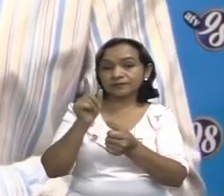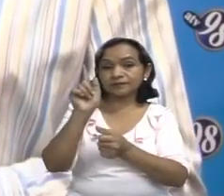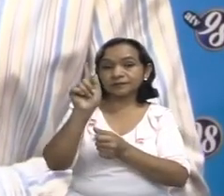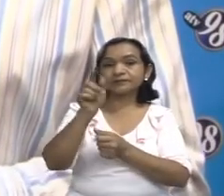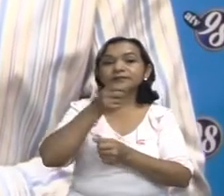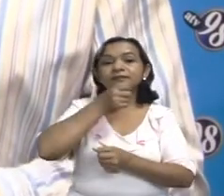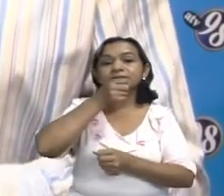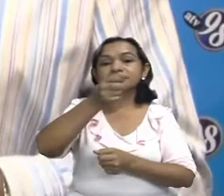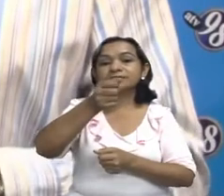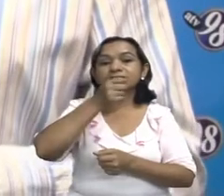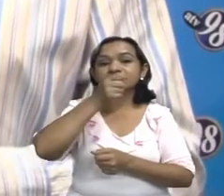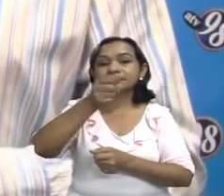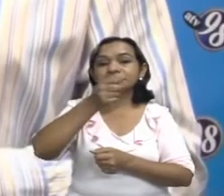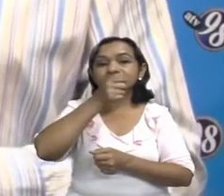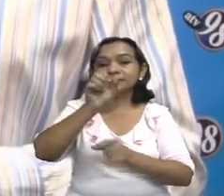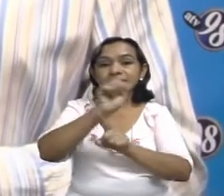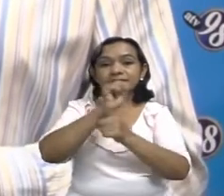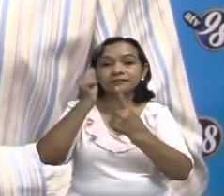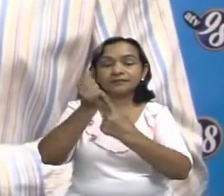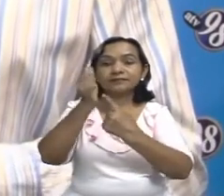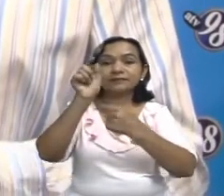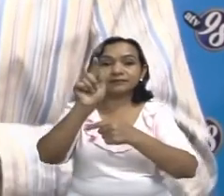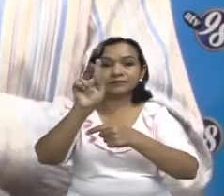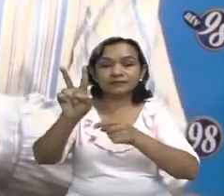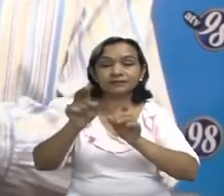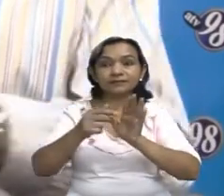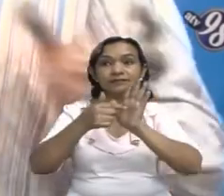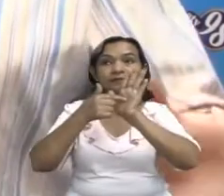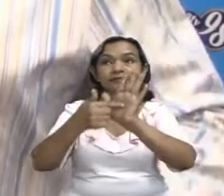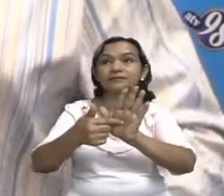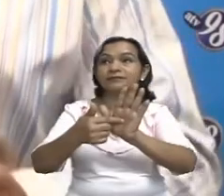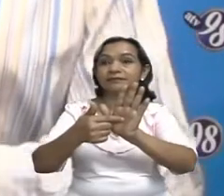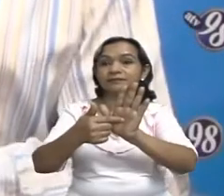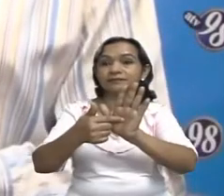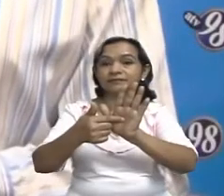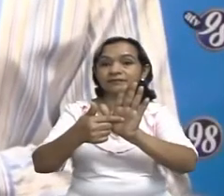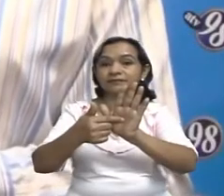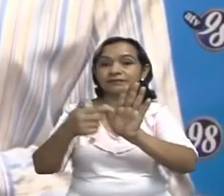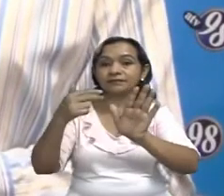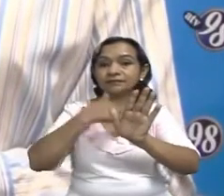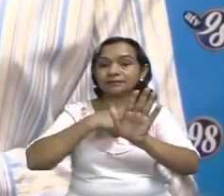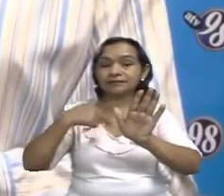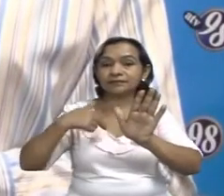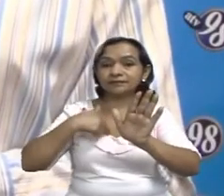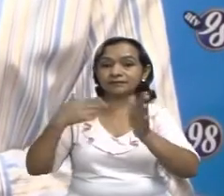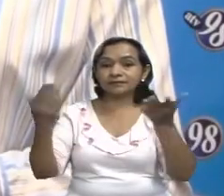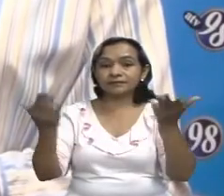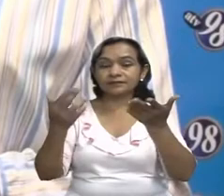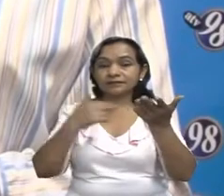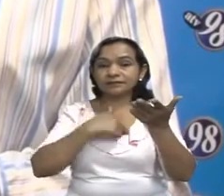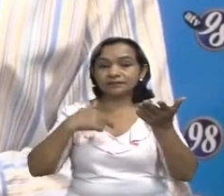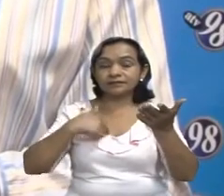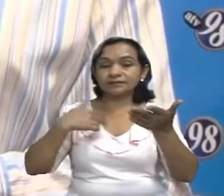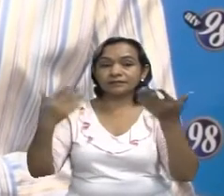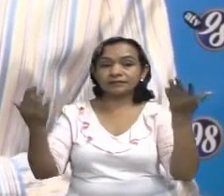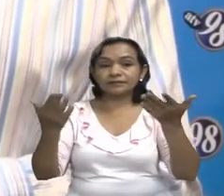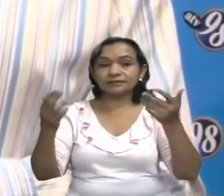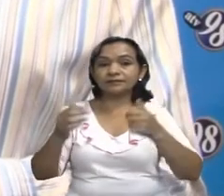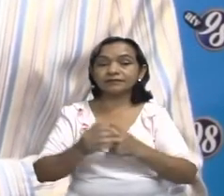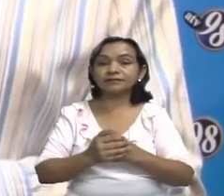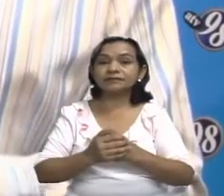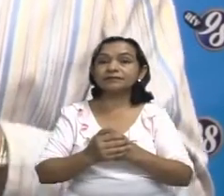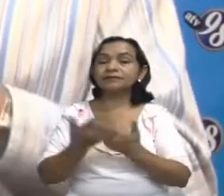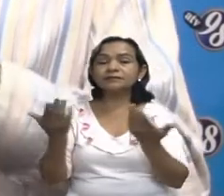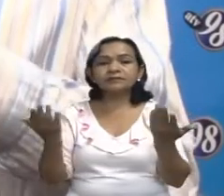del canal parlamentario. Se creó, por ejemplo, los debates entre los diputados